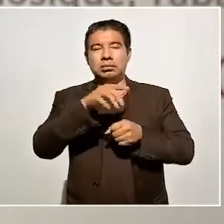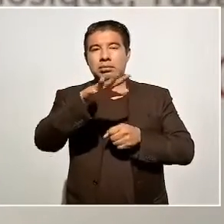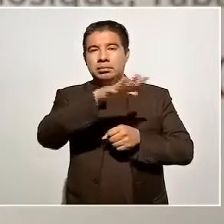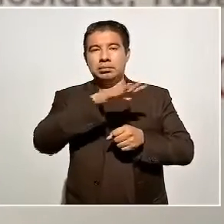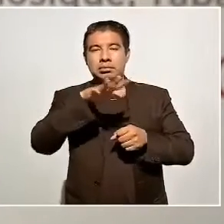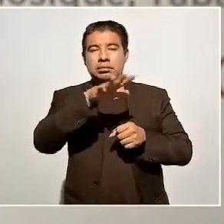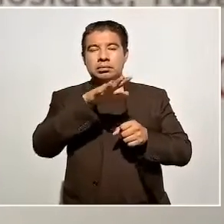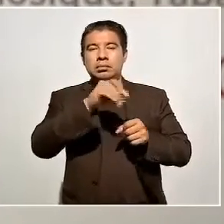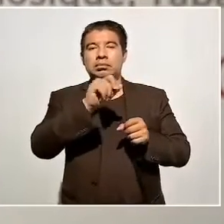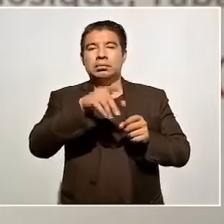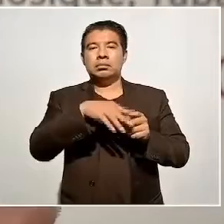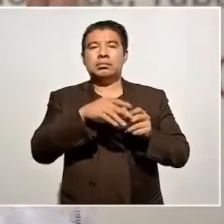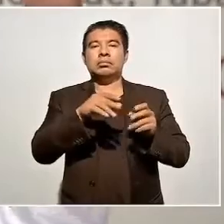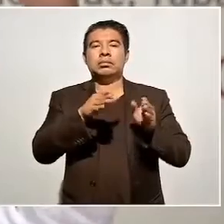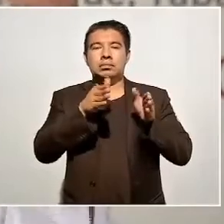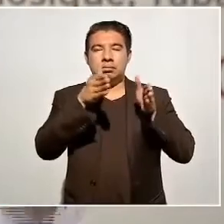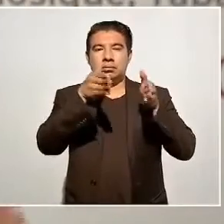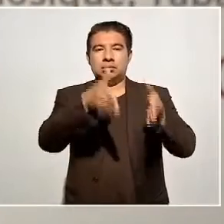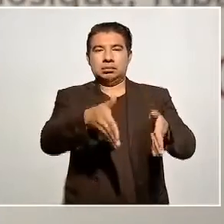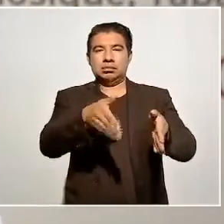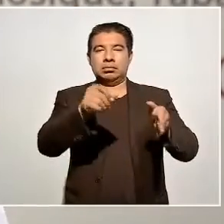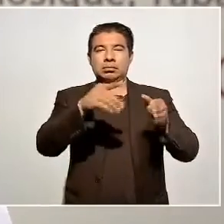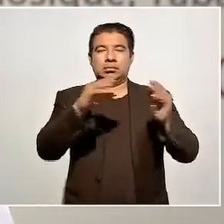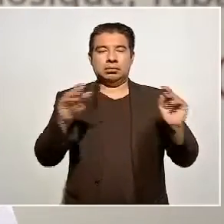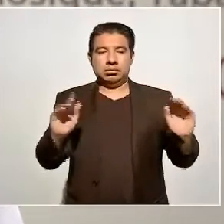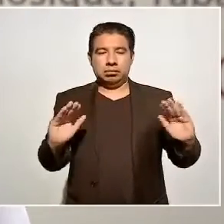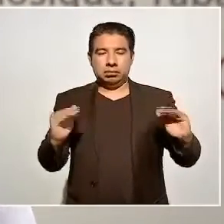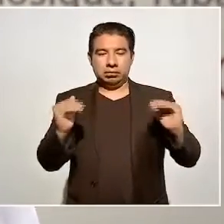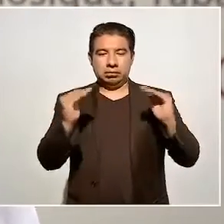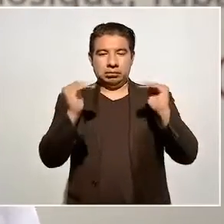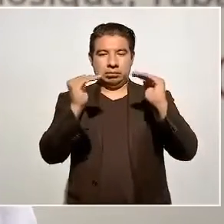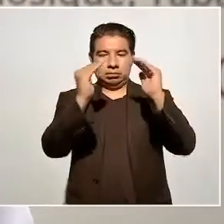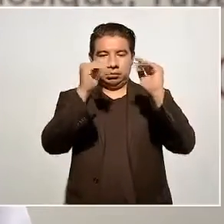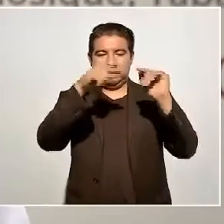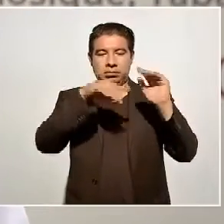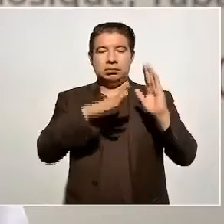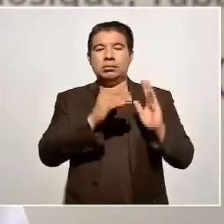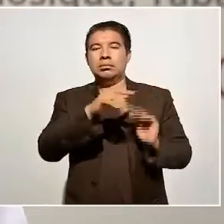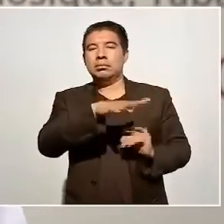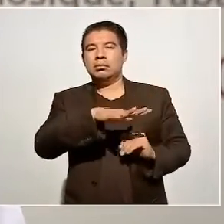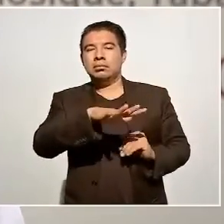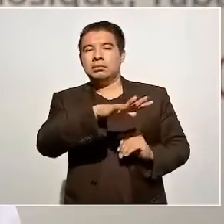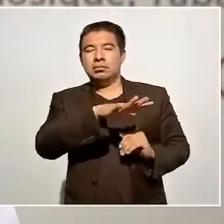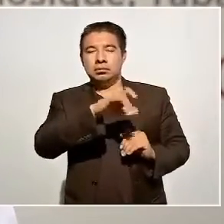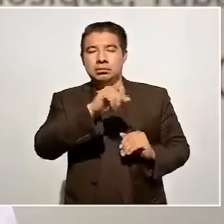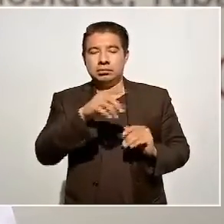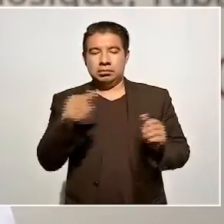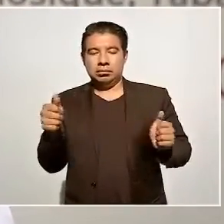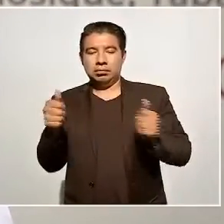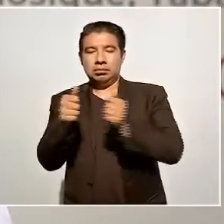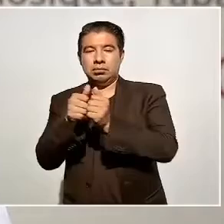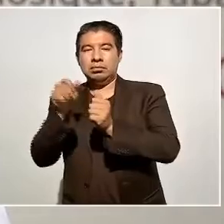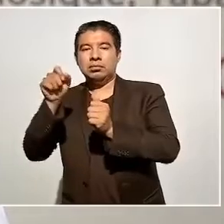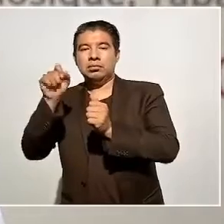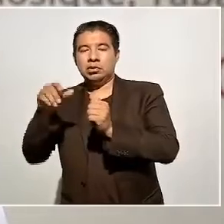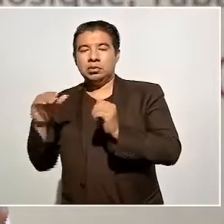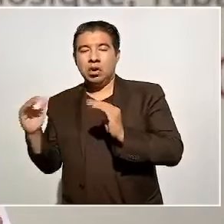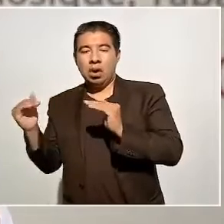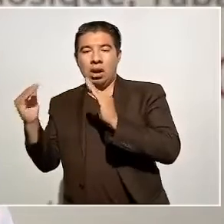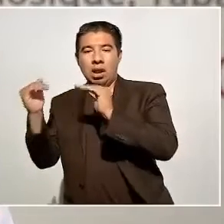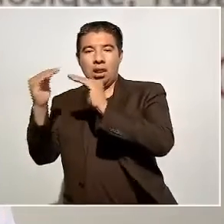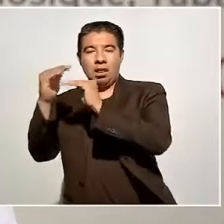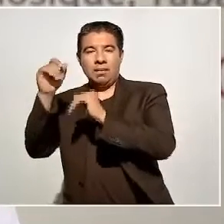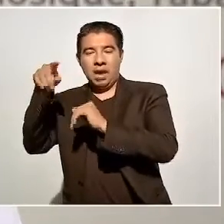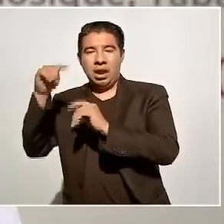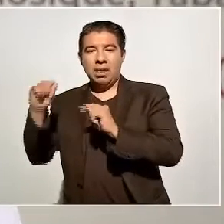una tumba, en una pirámide junto al Templo de las Inscripciones,